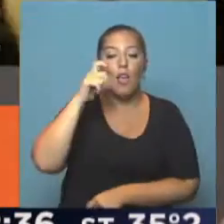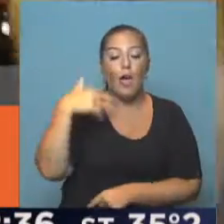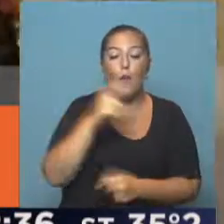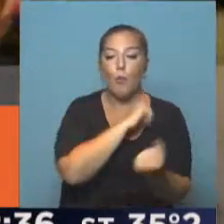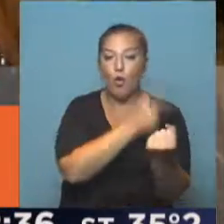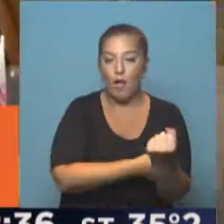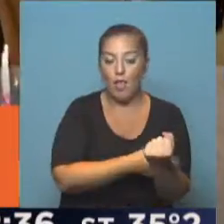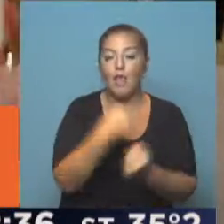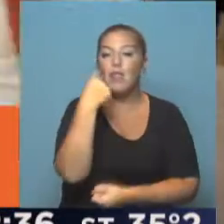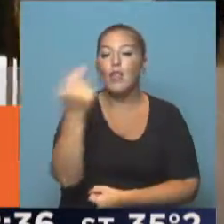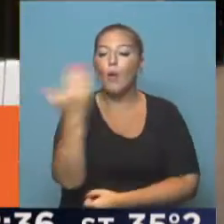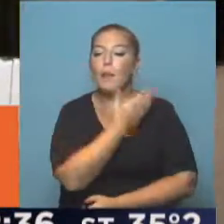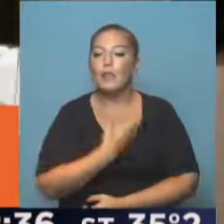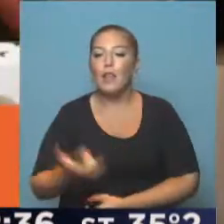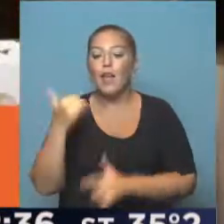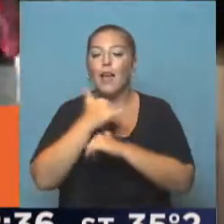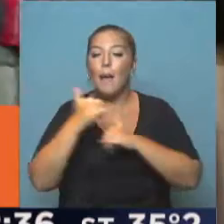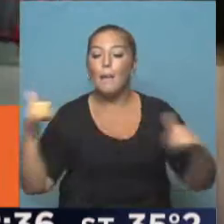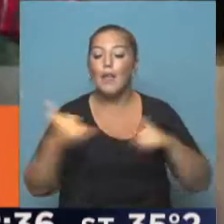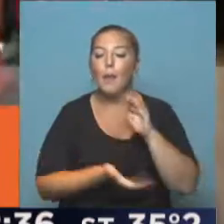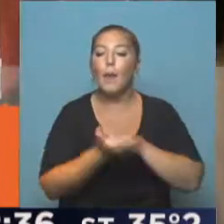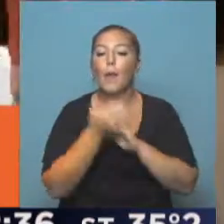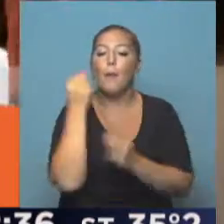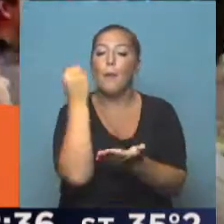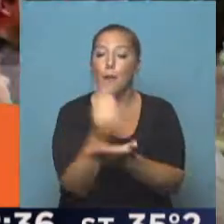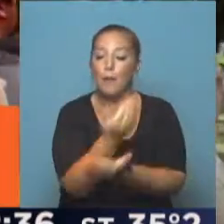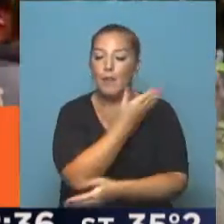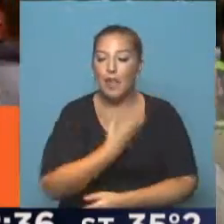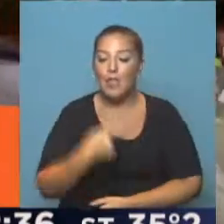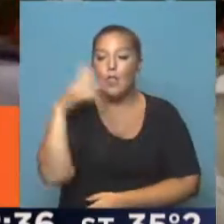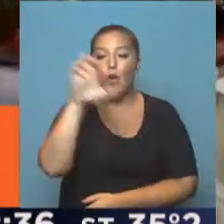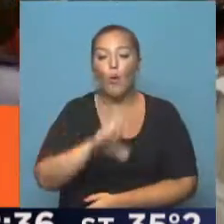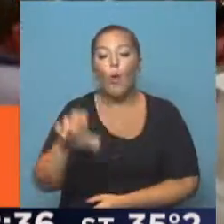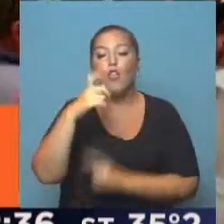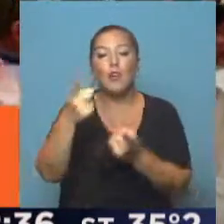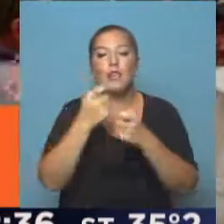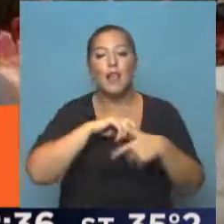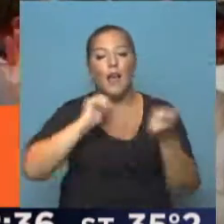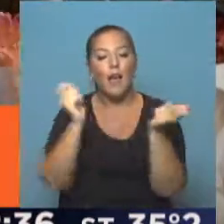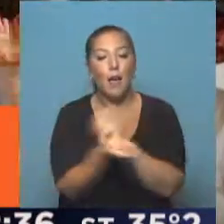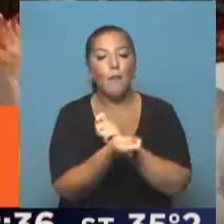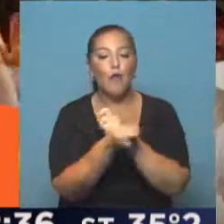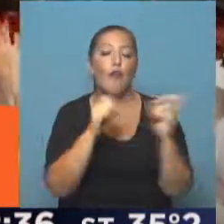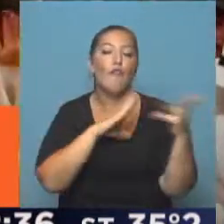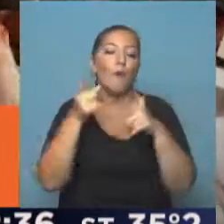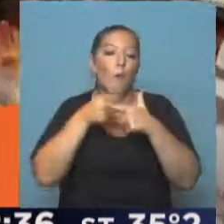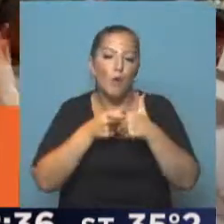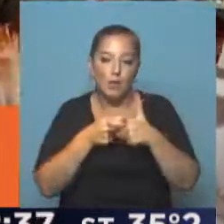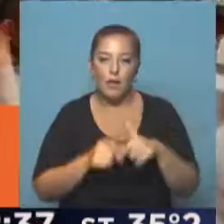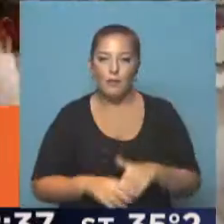el mandatario, quien durante la campaña para las presidenciales reconoció que Ecuador necesita un cambio en la forma de hacer